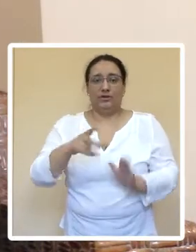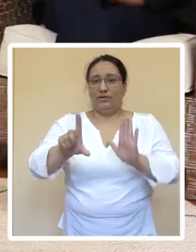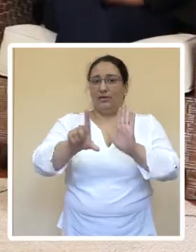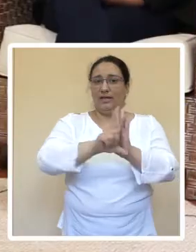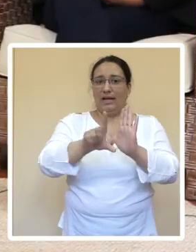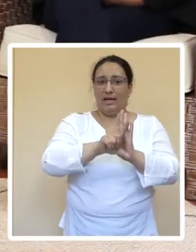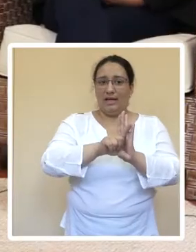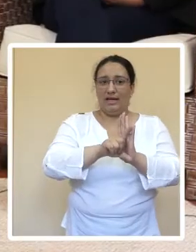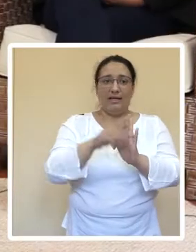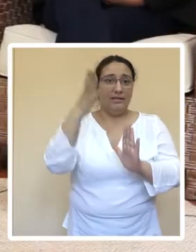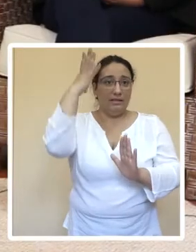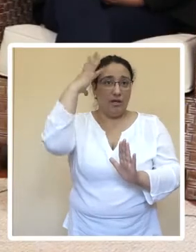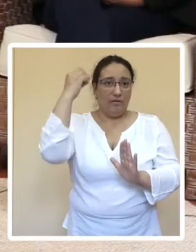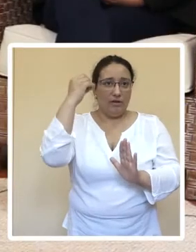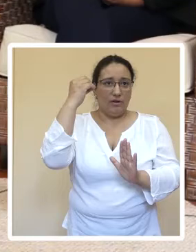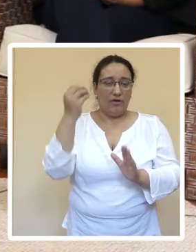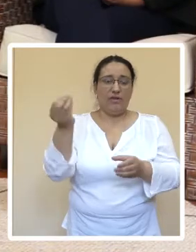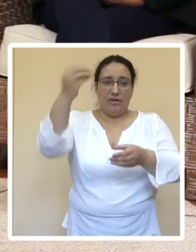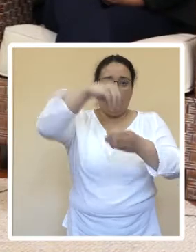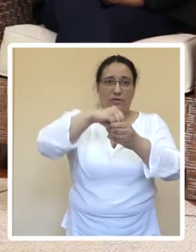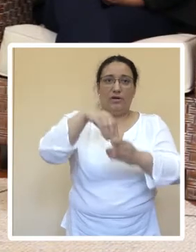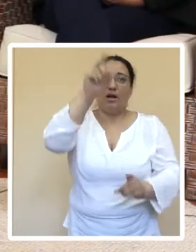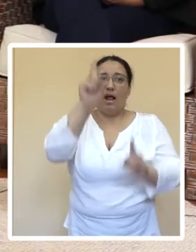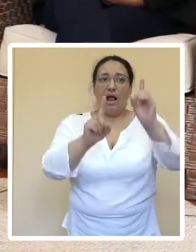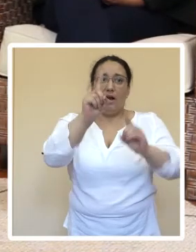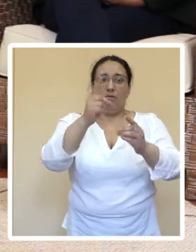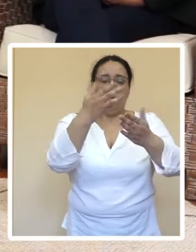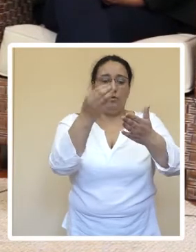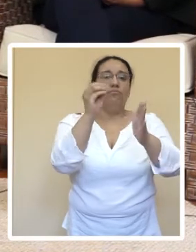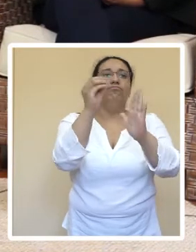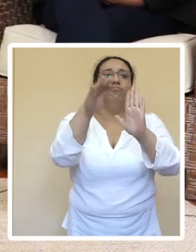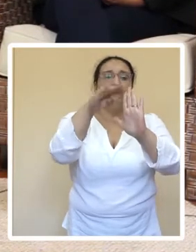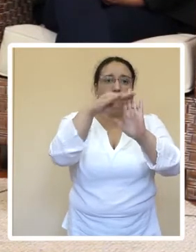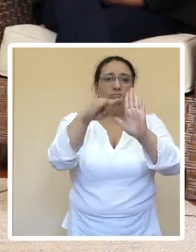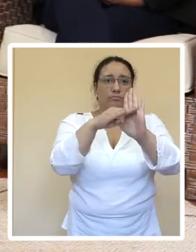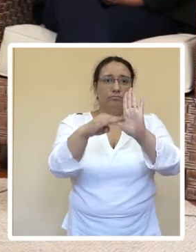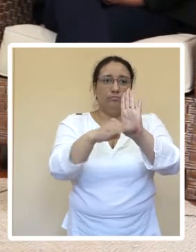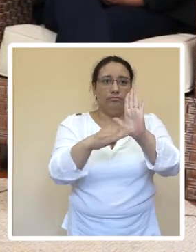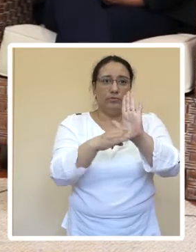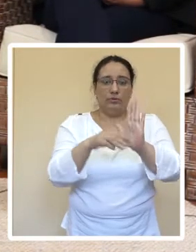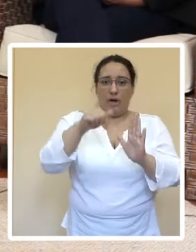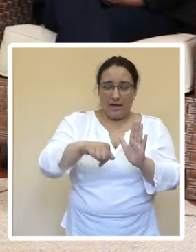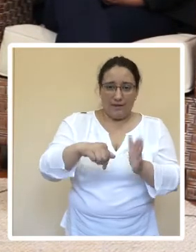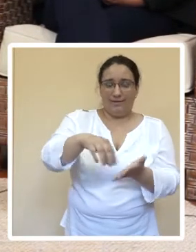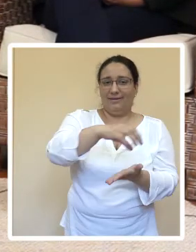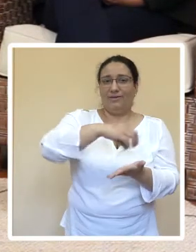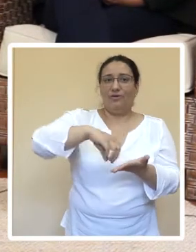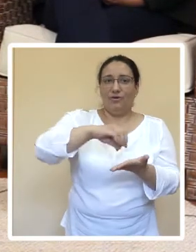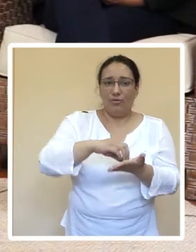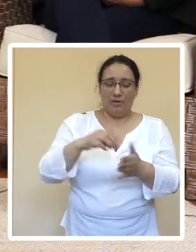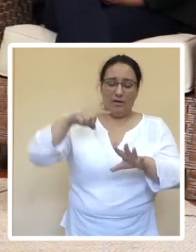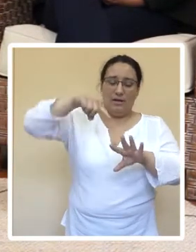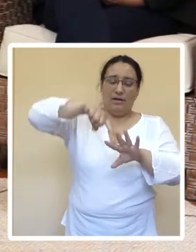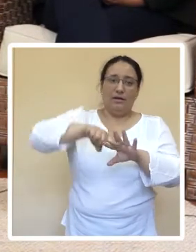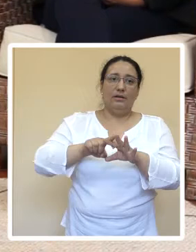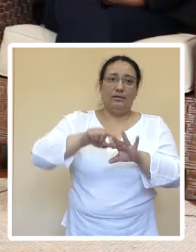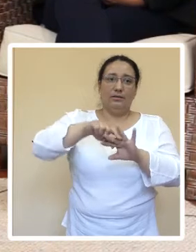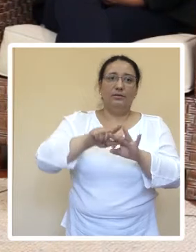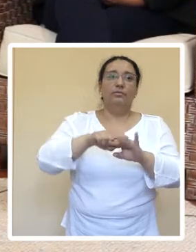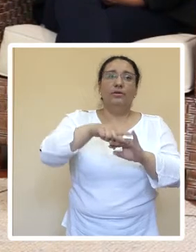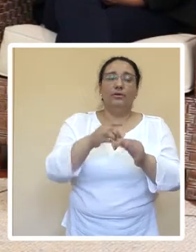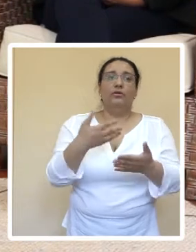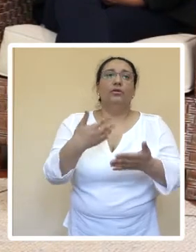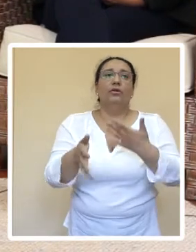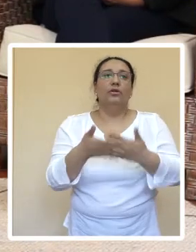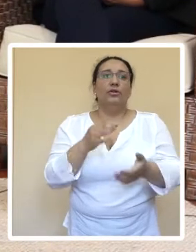llegar a este punto. Además, es importante considerar, más aún una comuna como Chimbarongo, donde gran